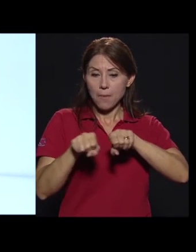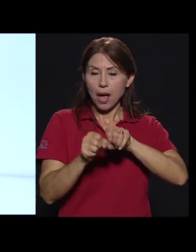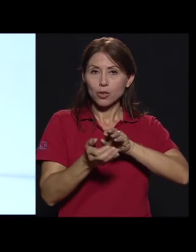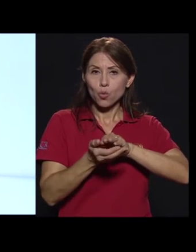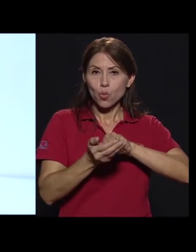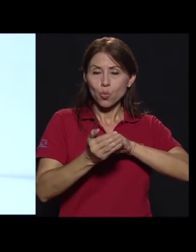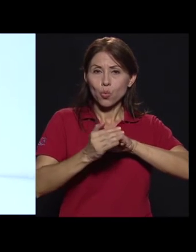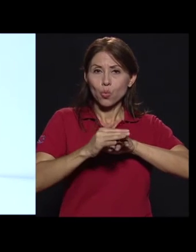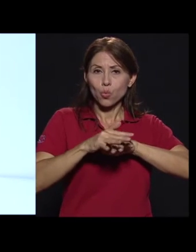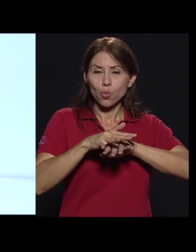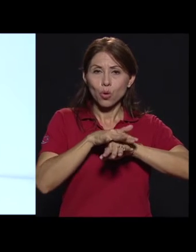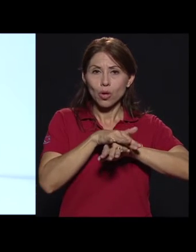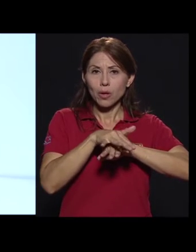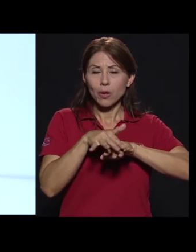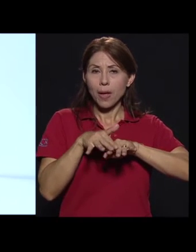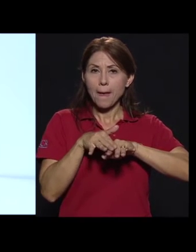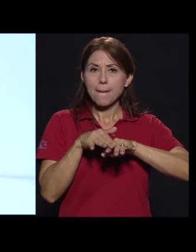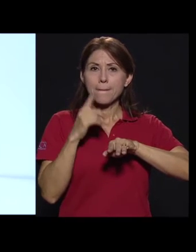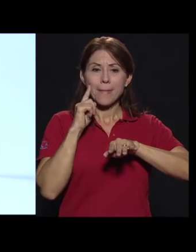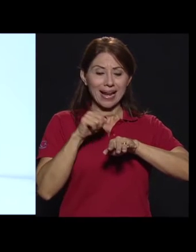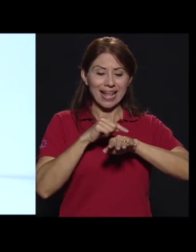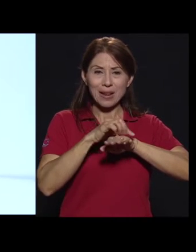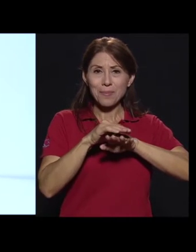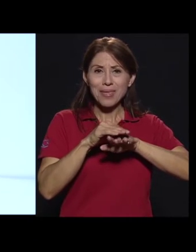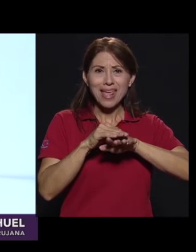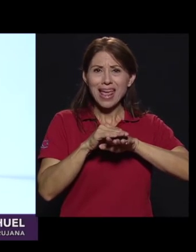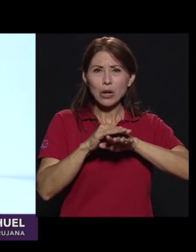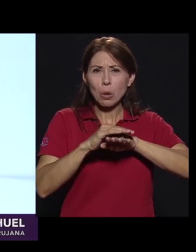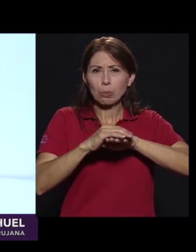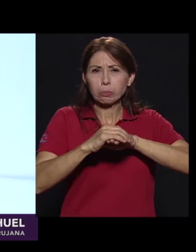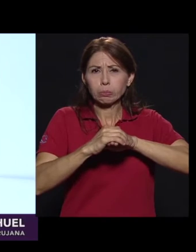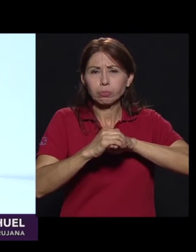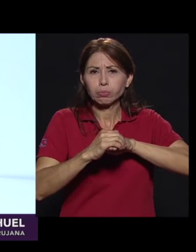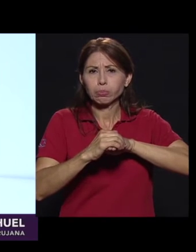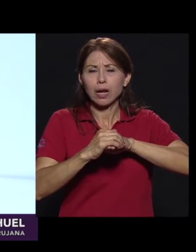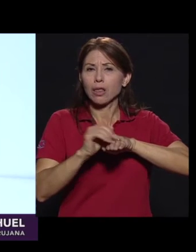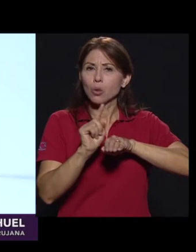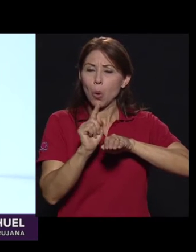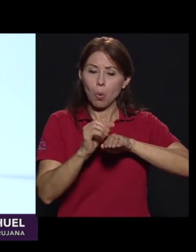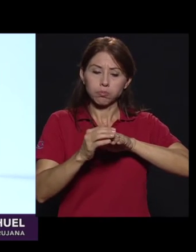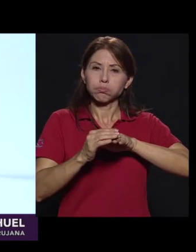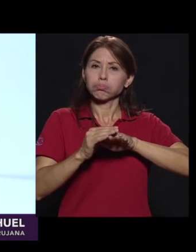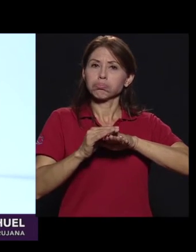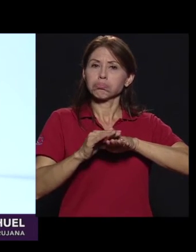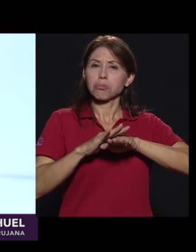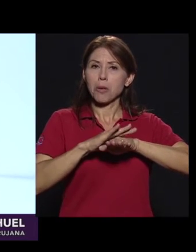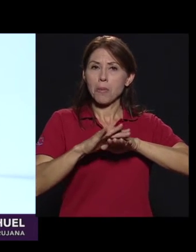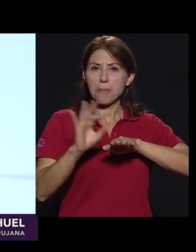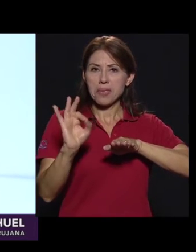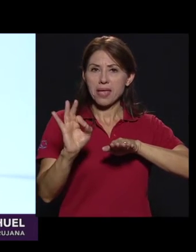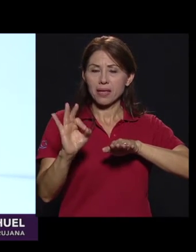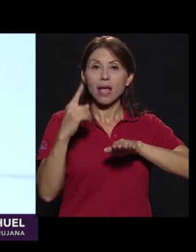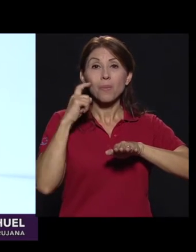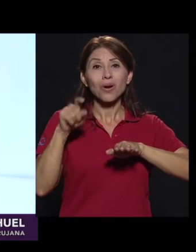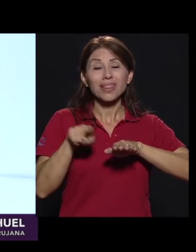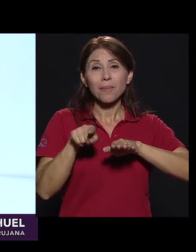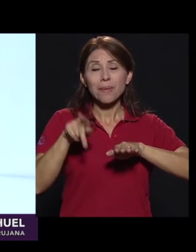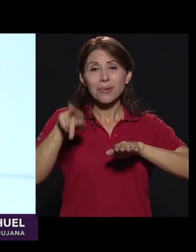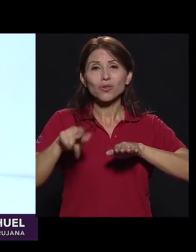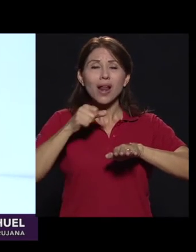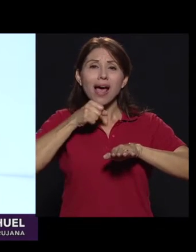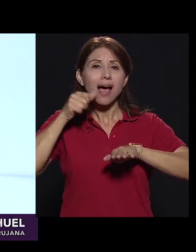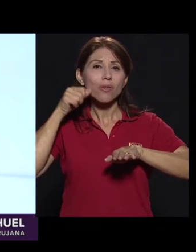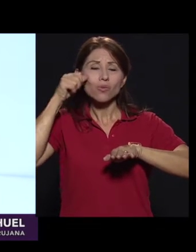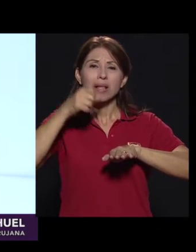no vaya a estar condicionando, que el pie esté demasiado apretadito, y el que se pueda posicionar bien, porque también el